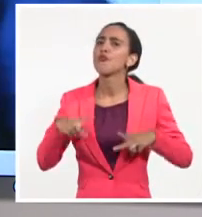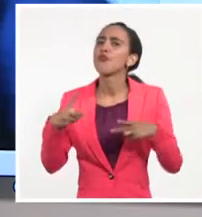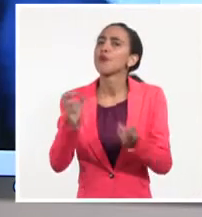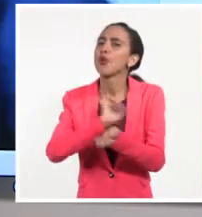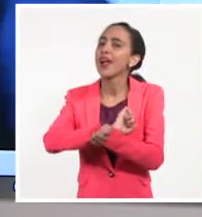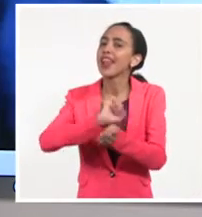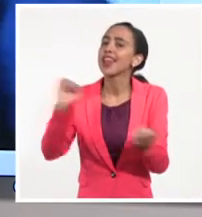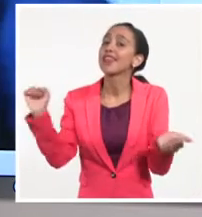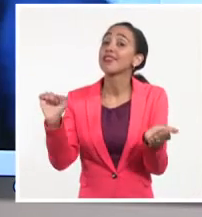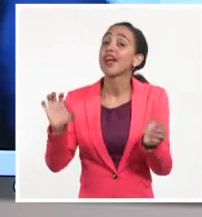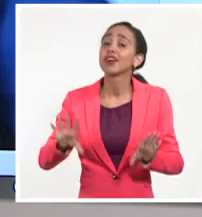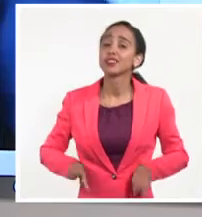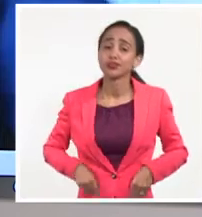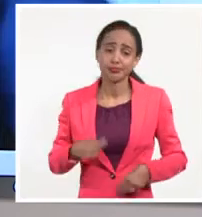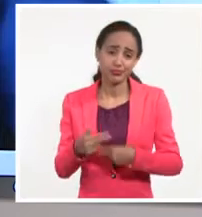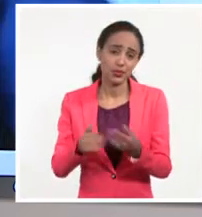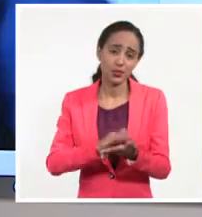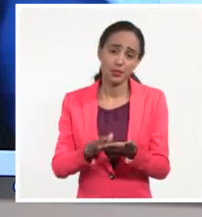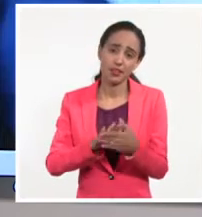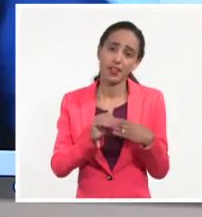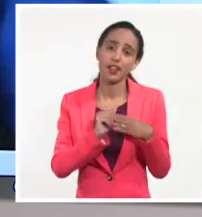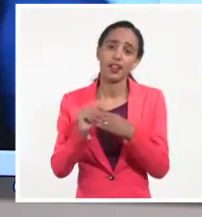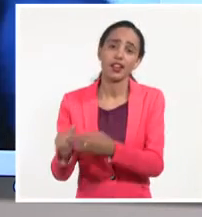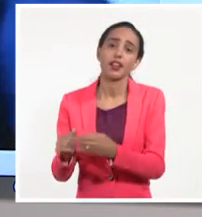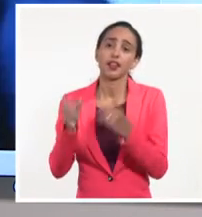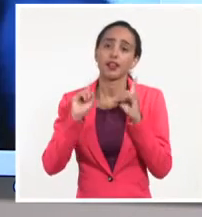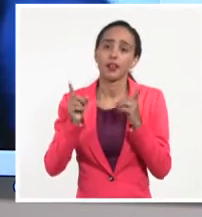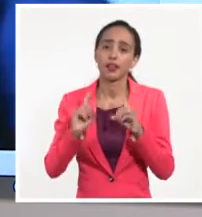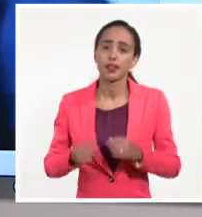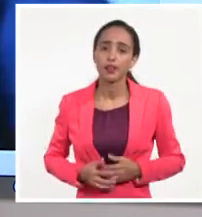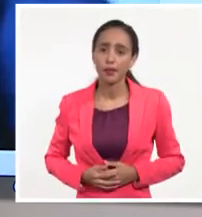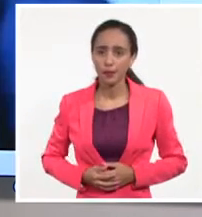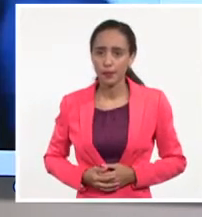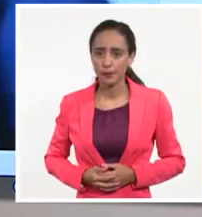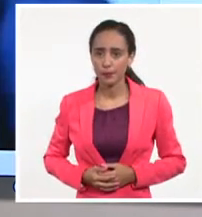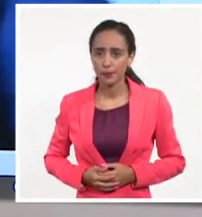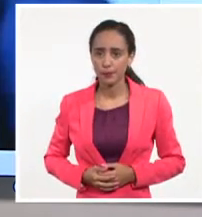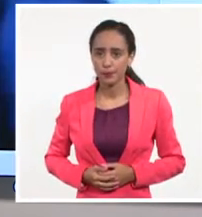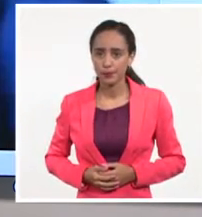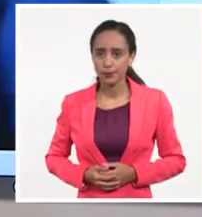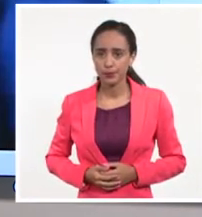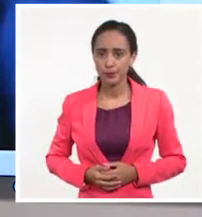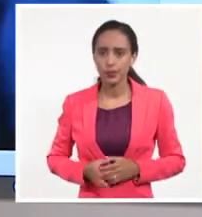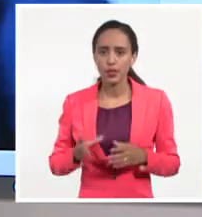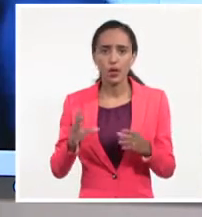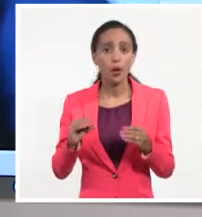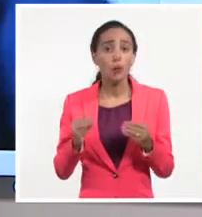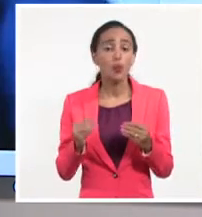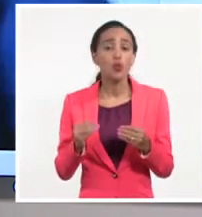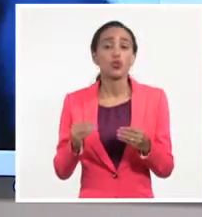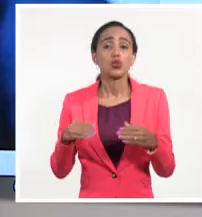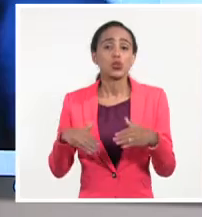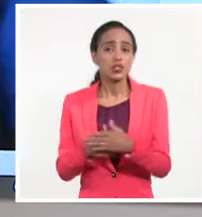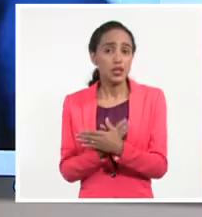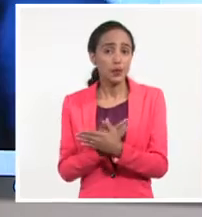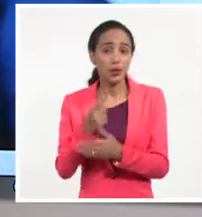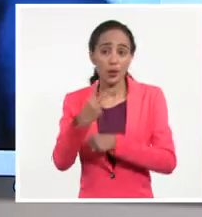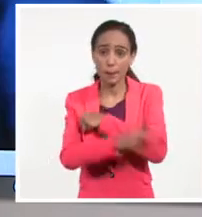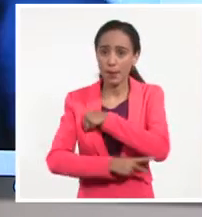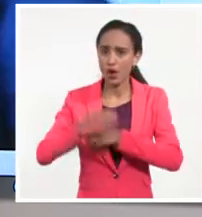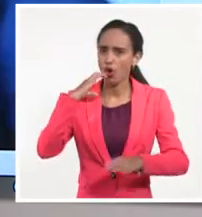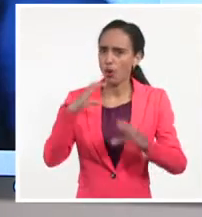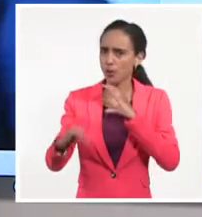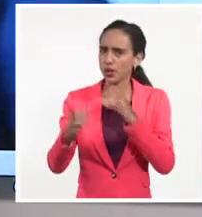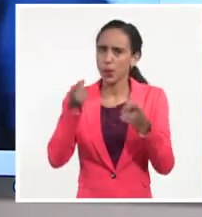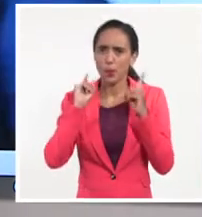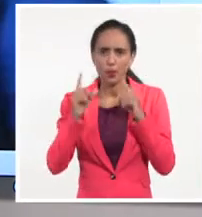y a ser un líder político de multitudes. Lo acompañan muchos símbolos de ese gran país, una comunicación política efectiva